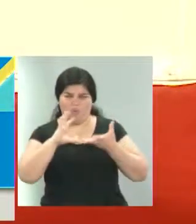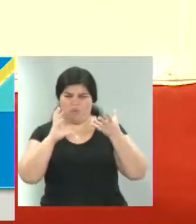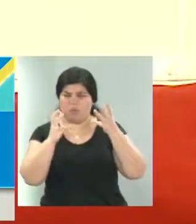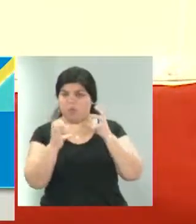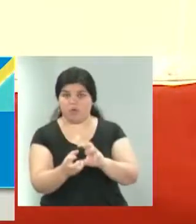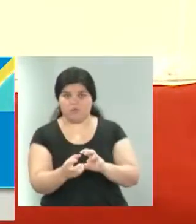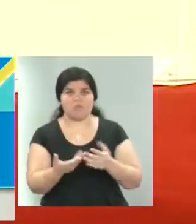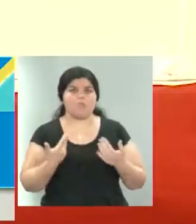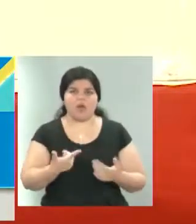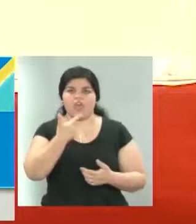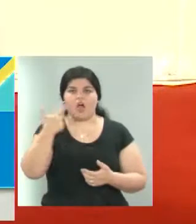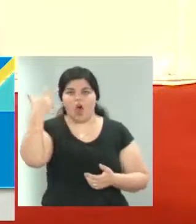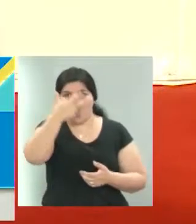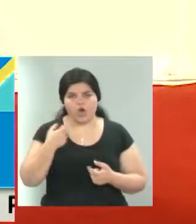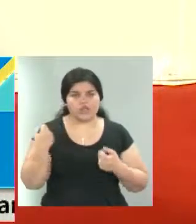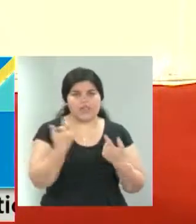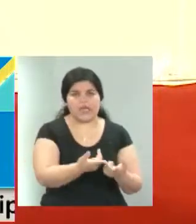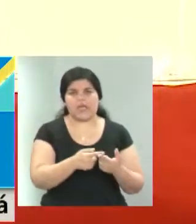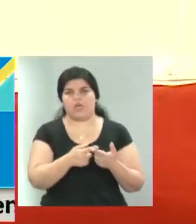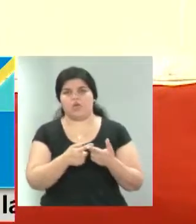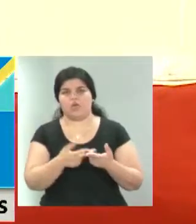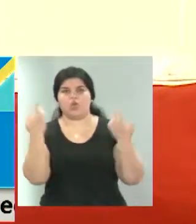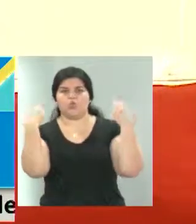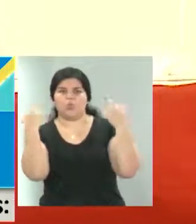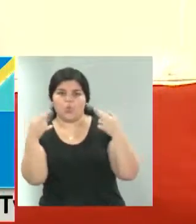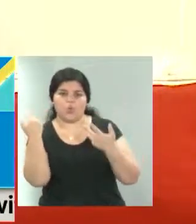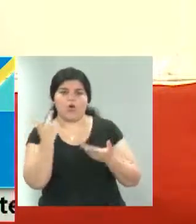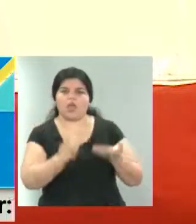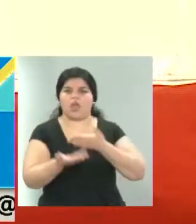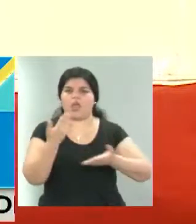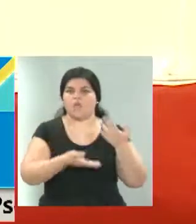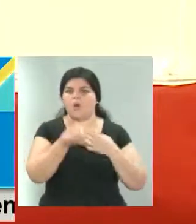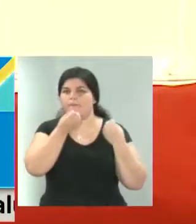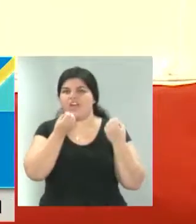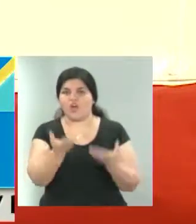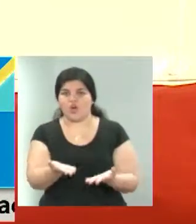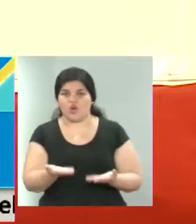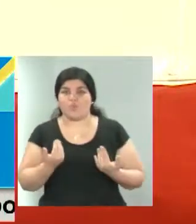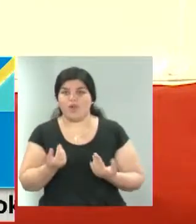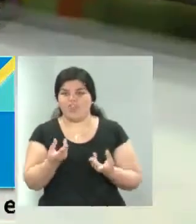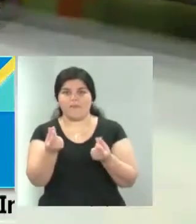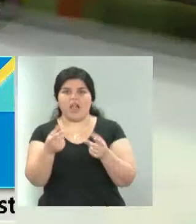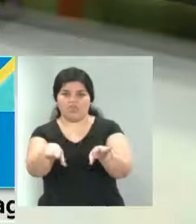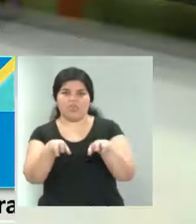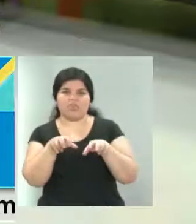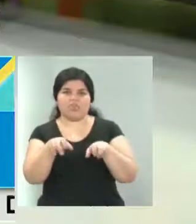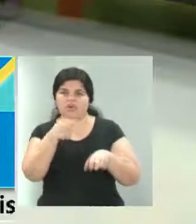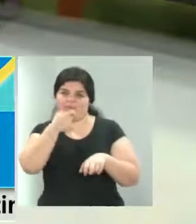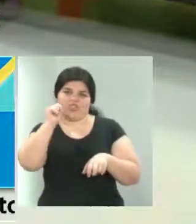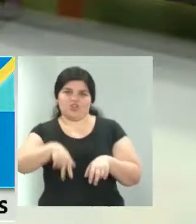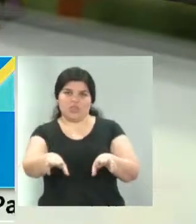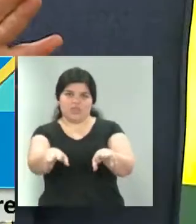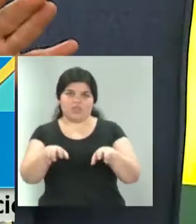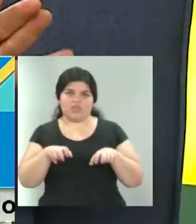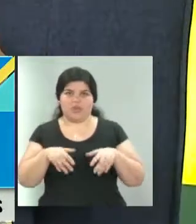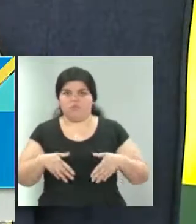la hotelería y a la, uh-huh, un cierto aire fresco en dinero. Y la marca